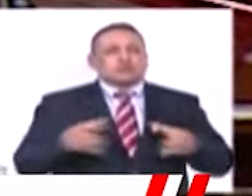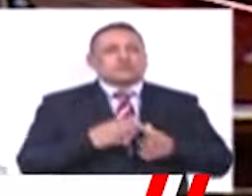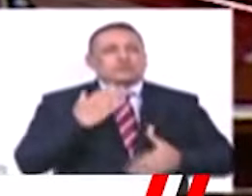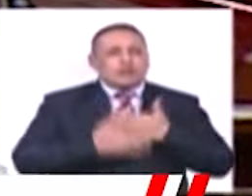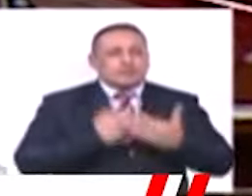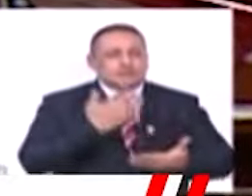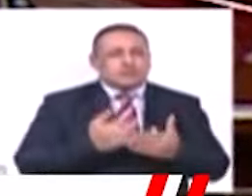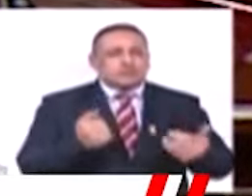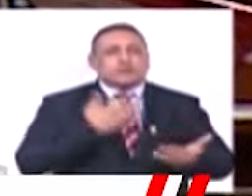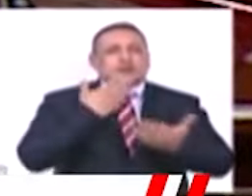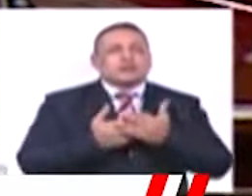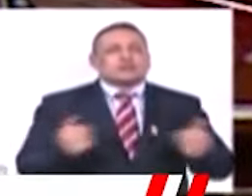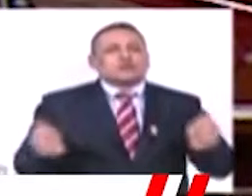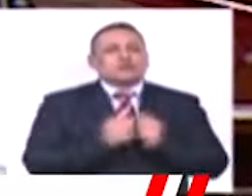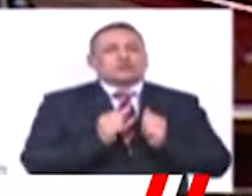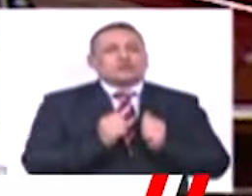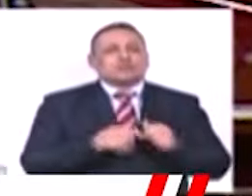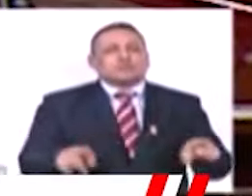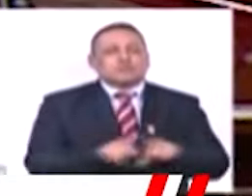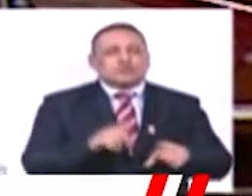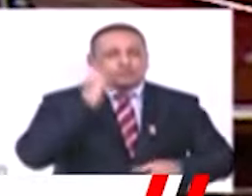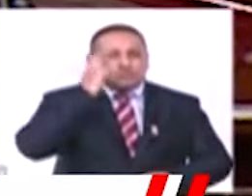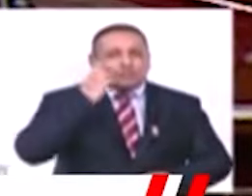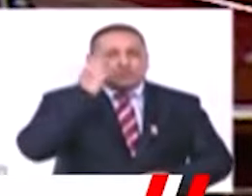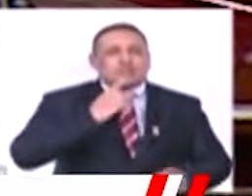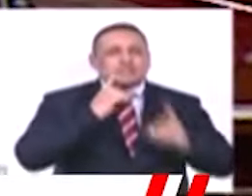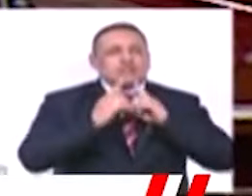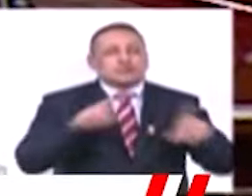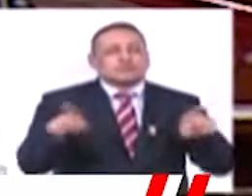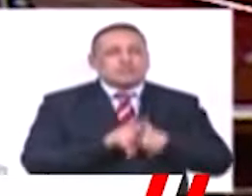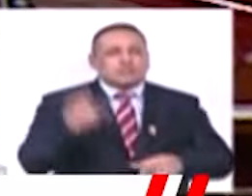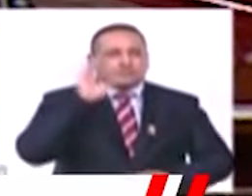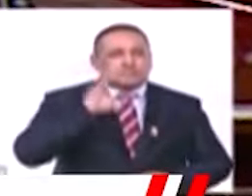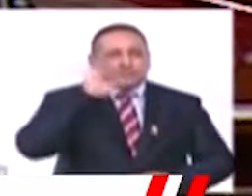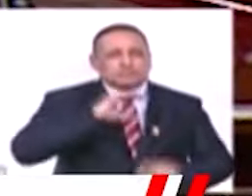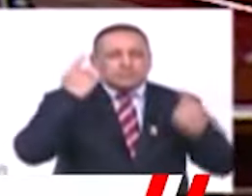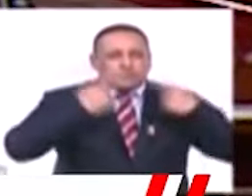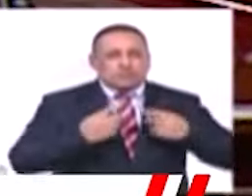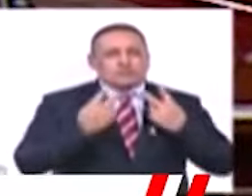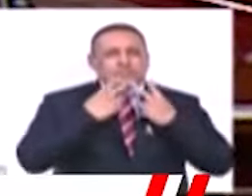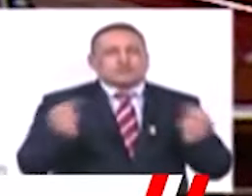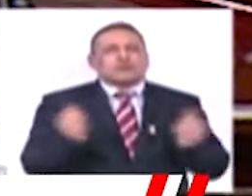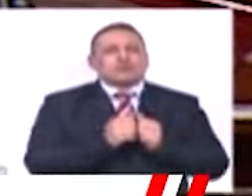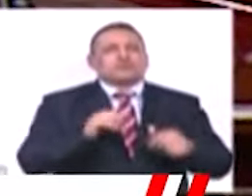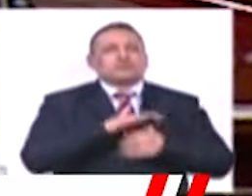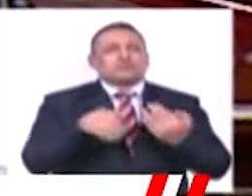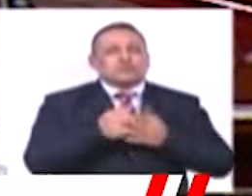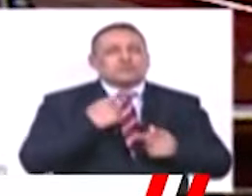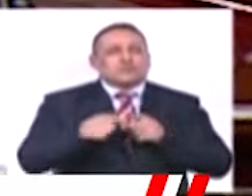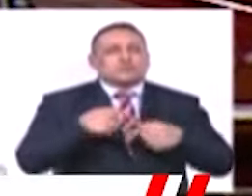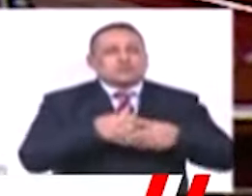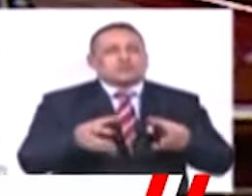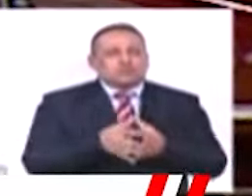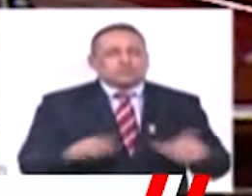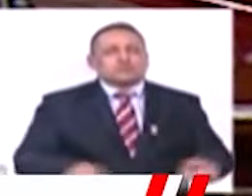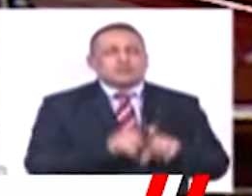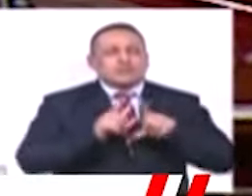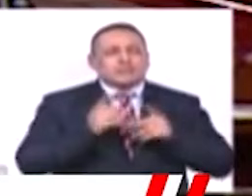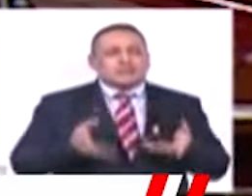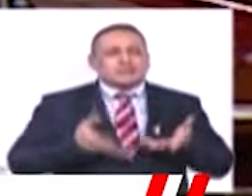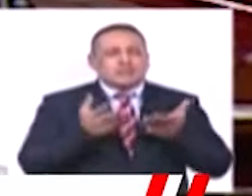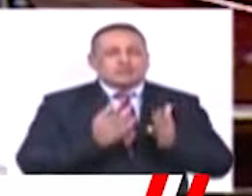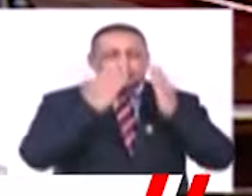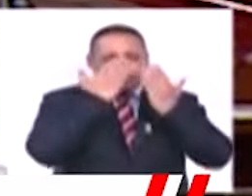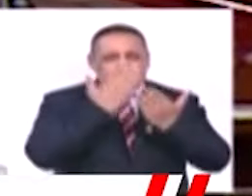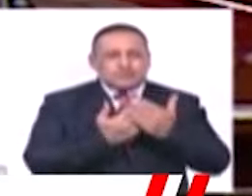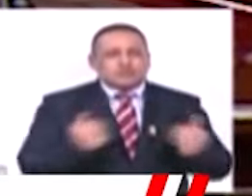avanzado gracias a una política de diálogo y de búsqueda de consensos con todos los sectores, poniendo por